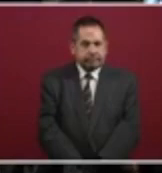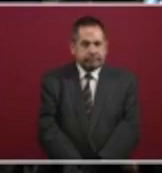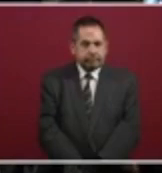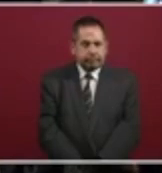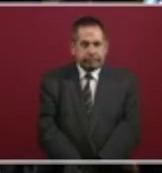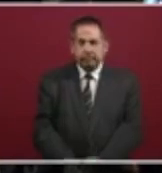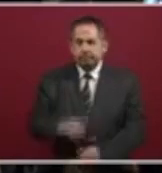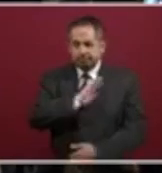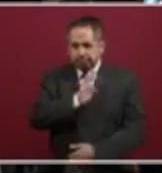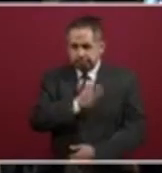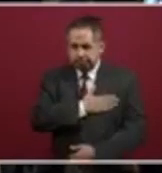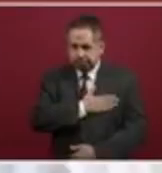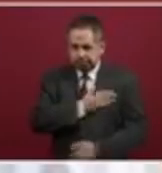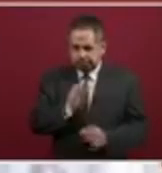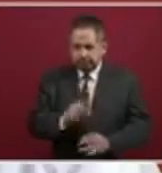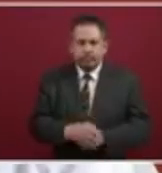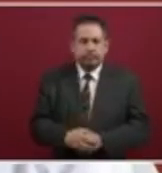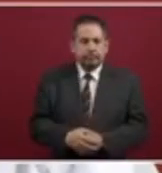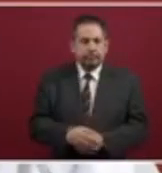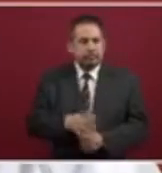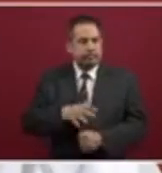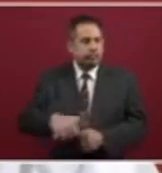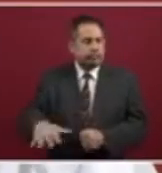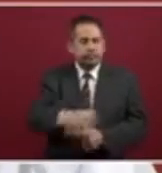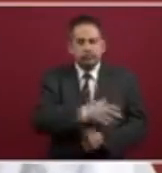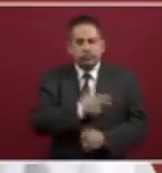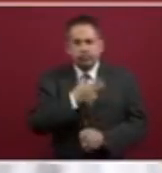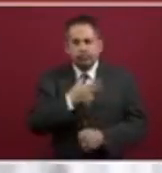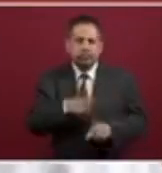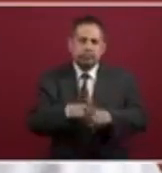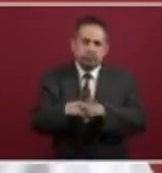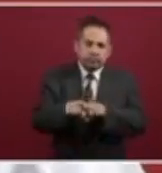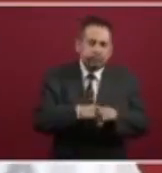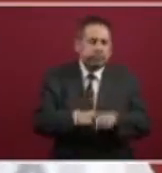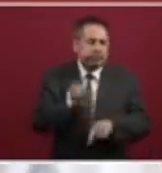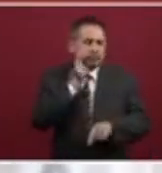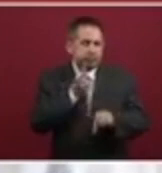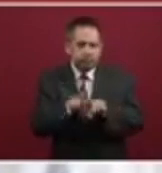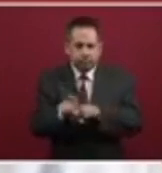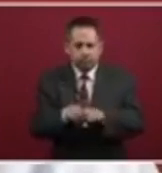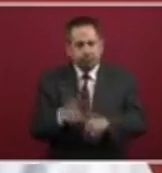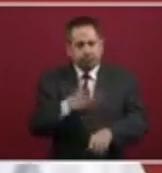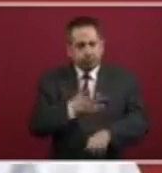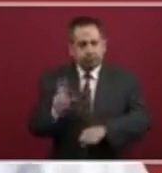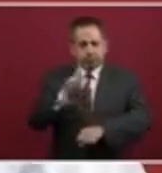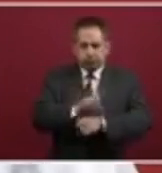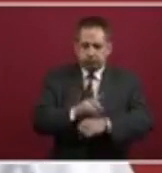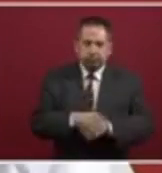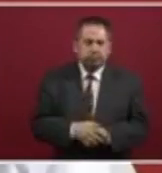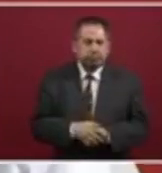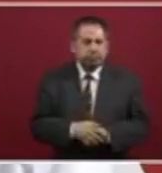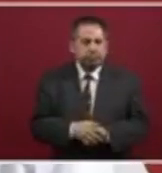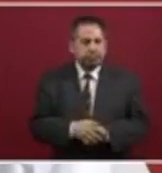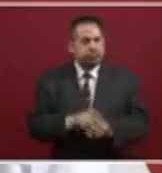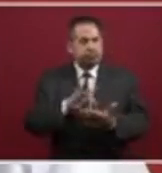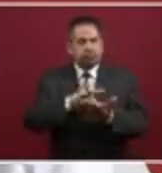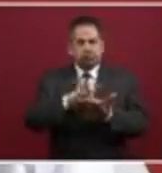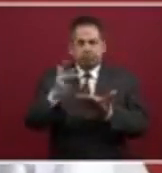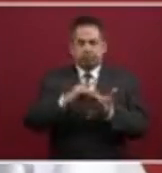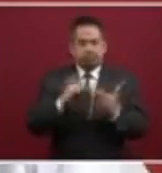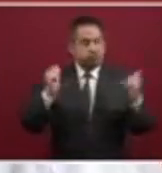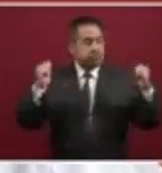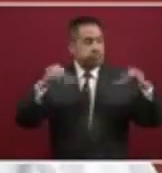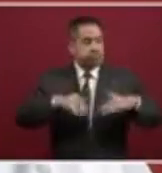Hermanos y hermanas, muy buenos días. Gracias por encontrarnos en